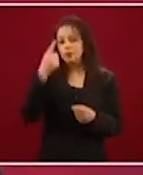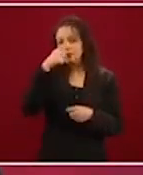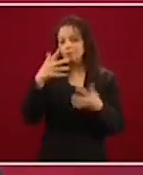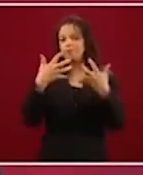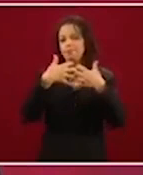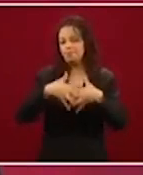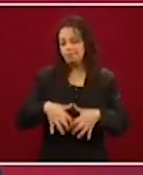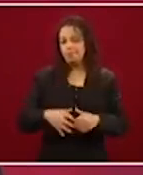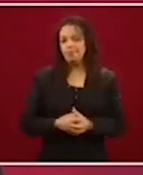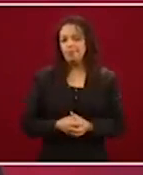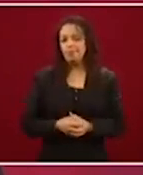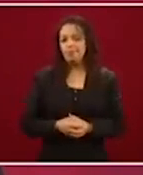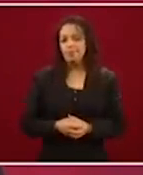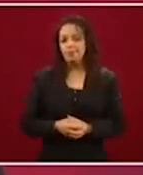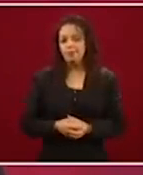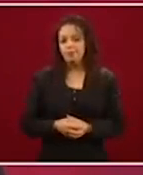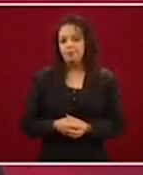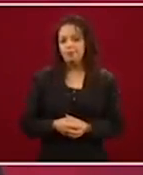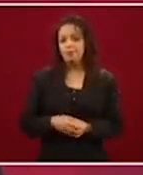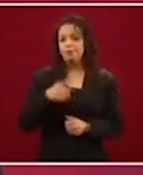Es mandar obedeciendo.